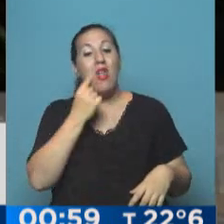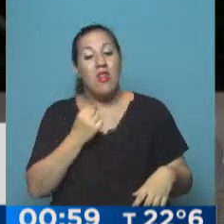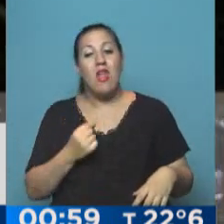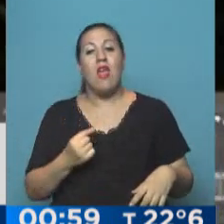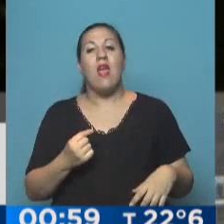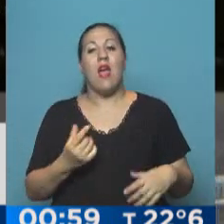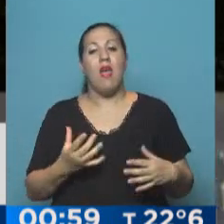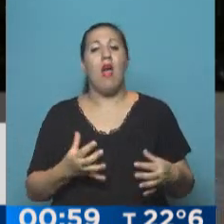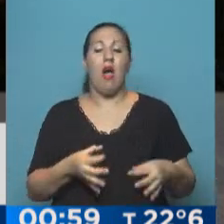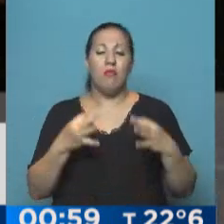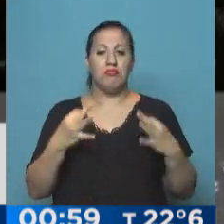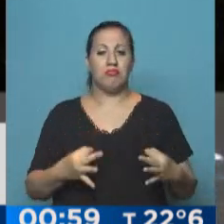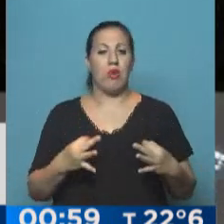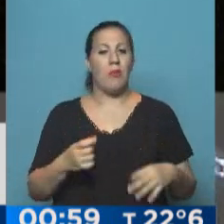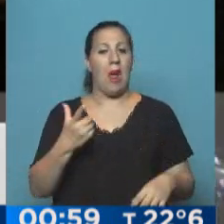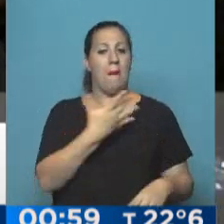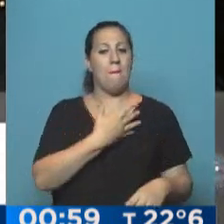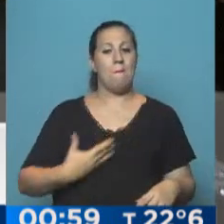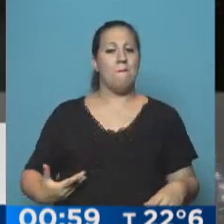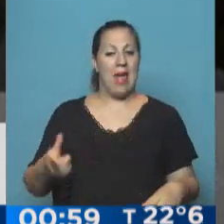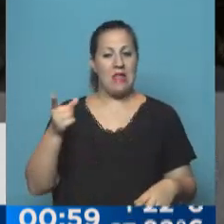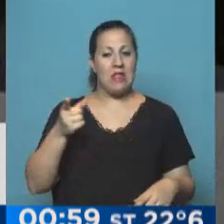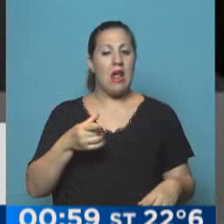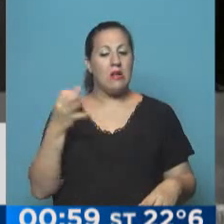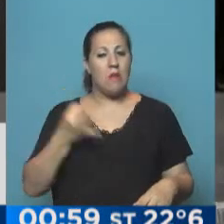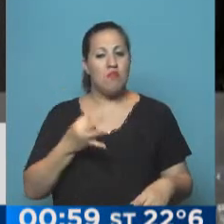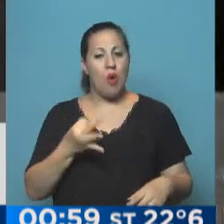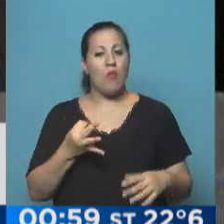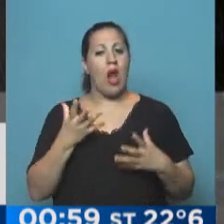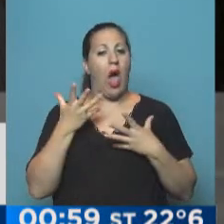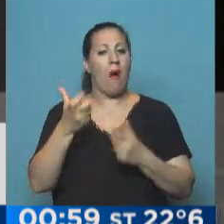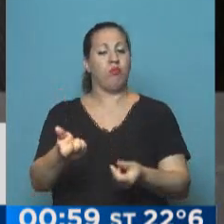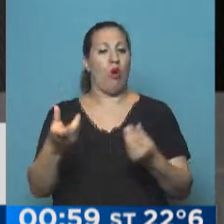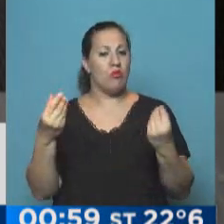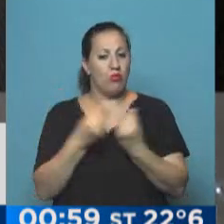de mucha dignidad por parte de la presidenta, un apoyo popular